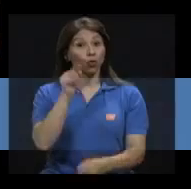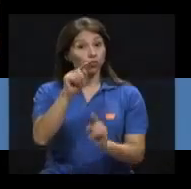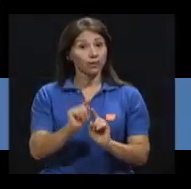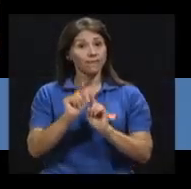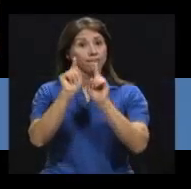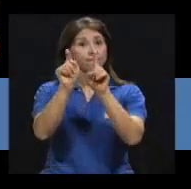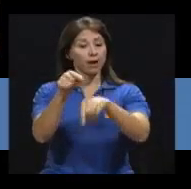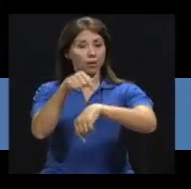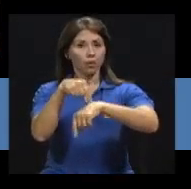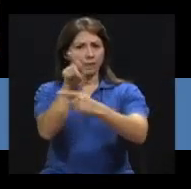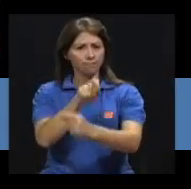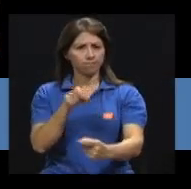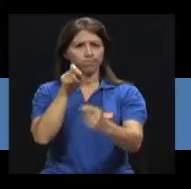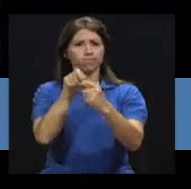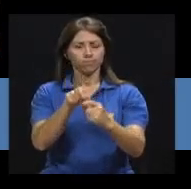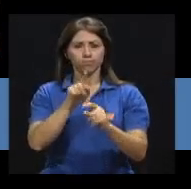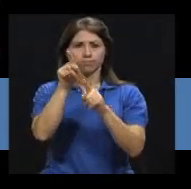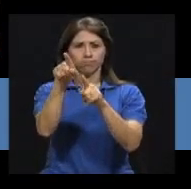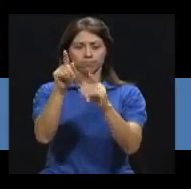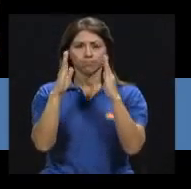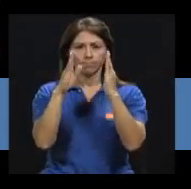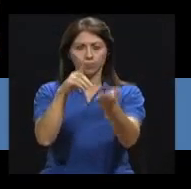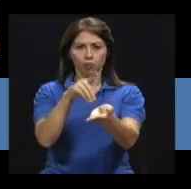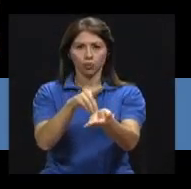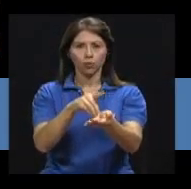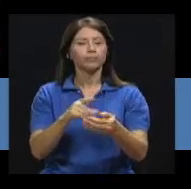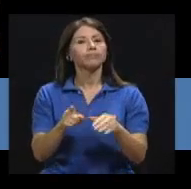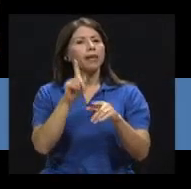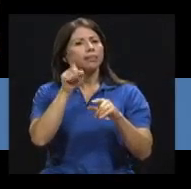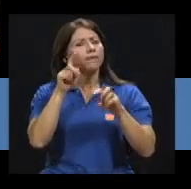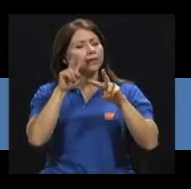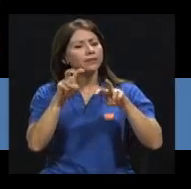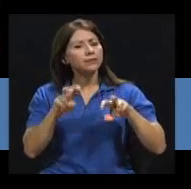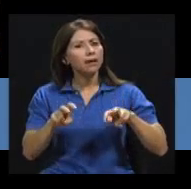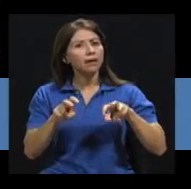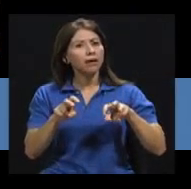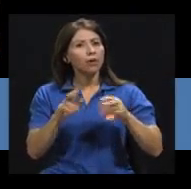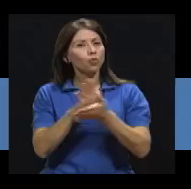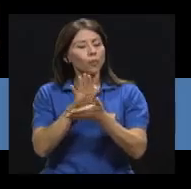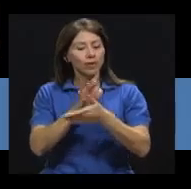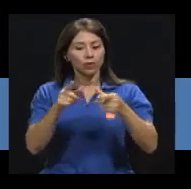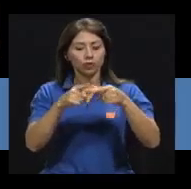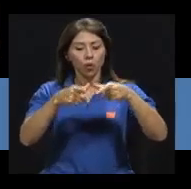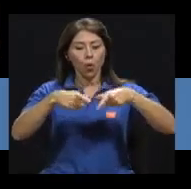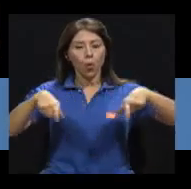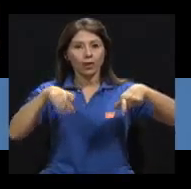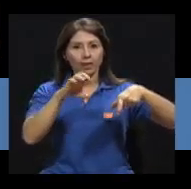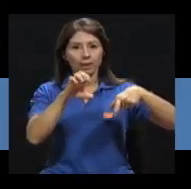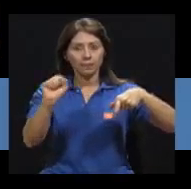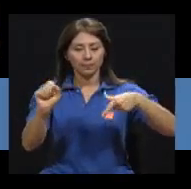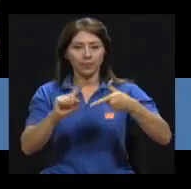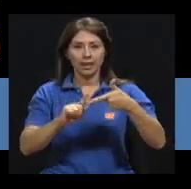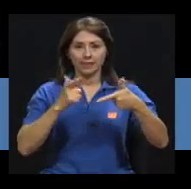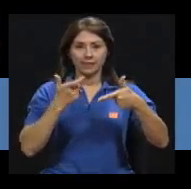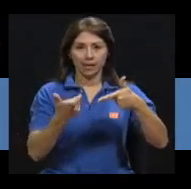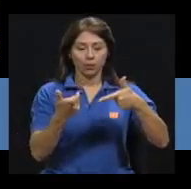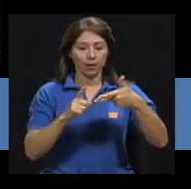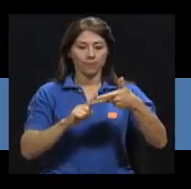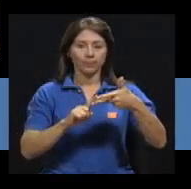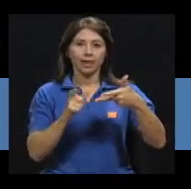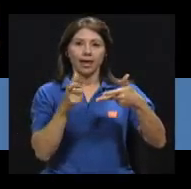Asista puntualmente a su cita. Porte sus documentos, orden patronal, cédula, carnet